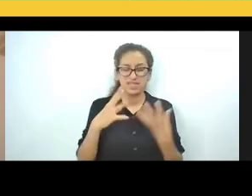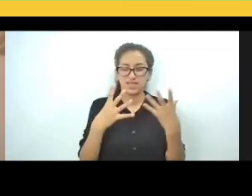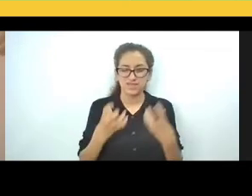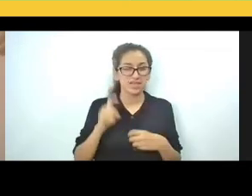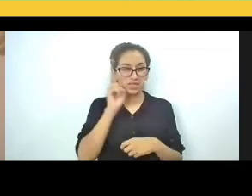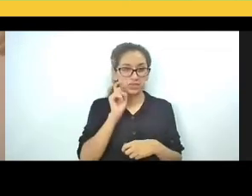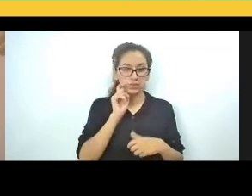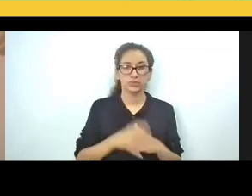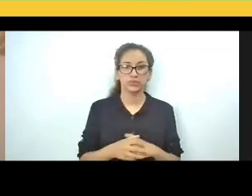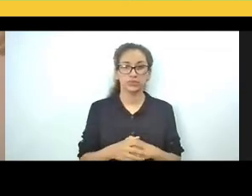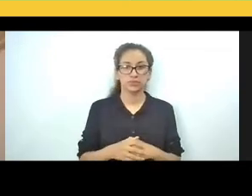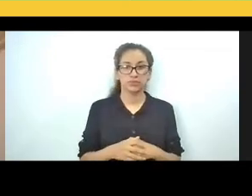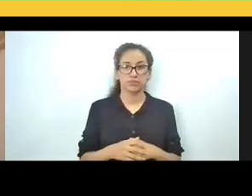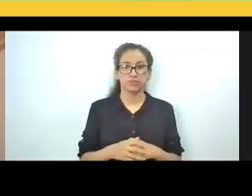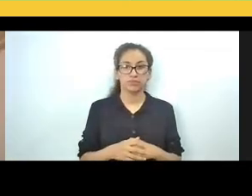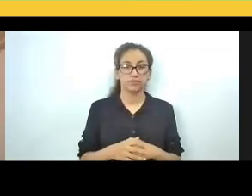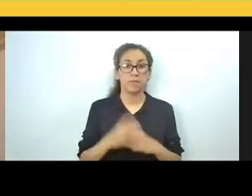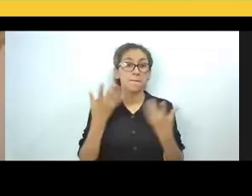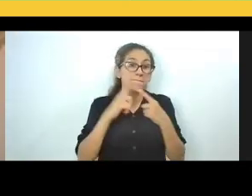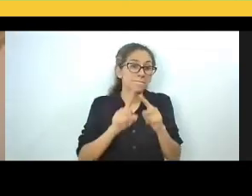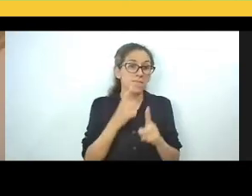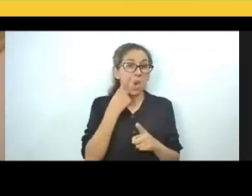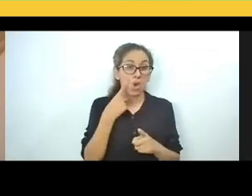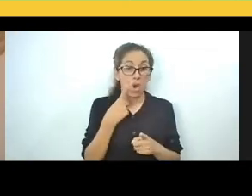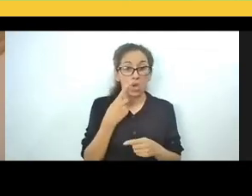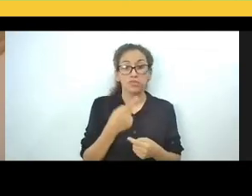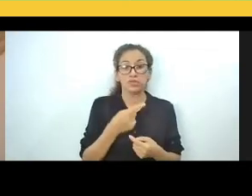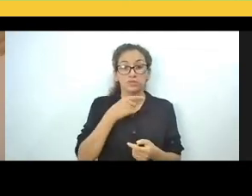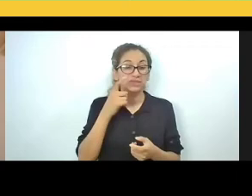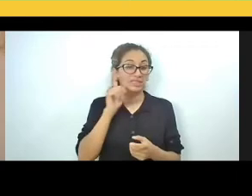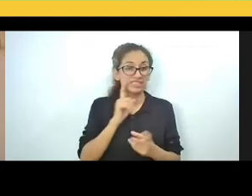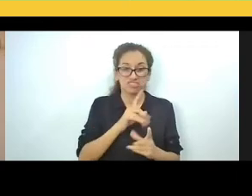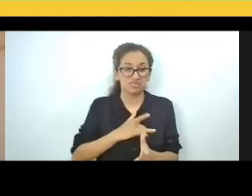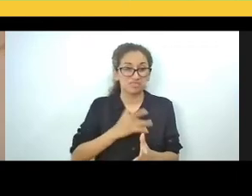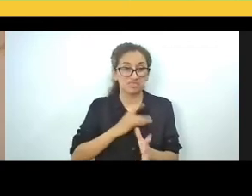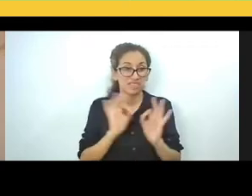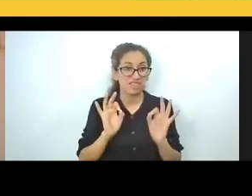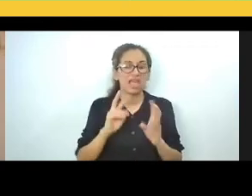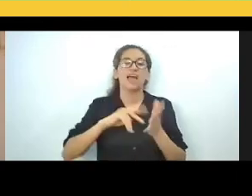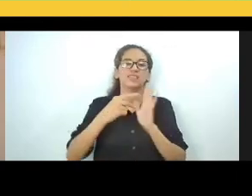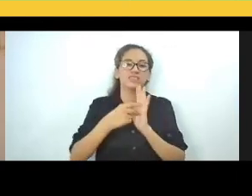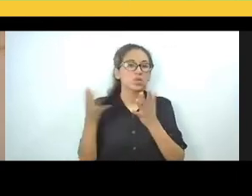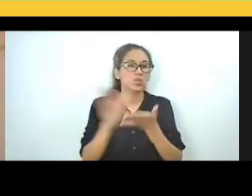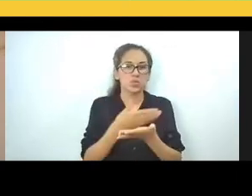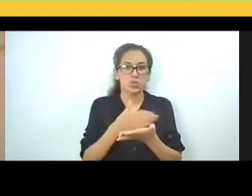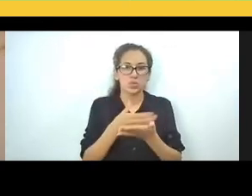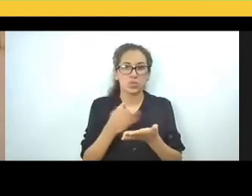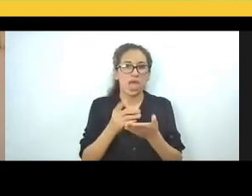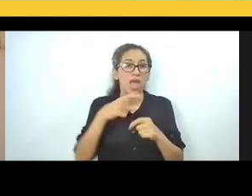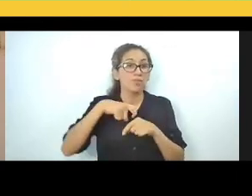sexual, ¿no? Entonces, como no hay un deseo sexual, es probable que no hay una erección como se